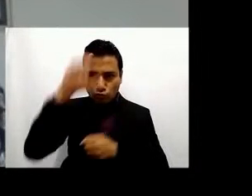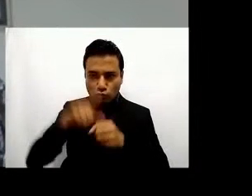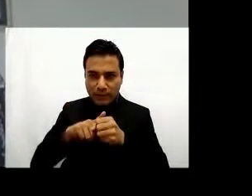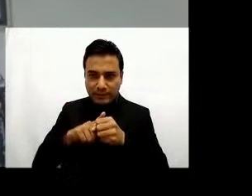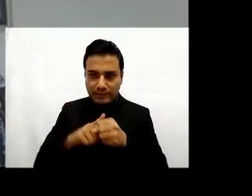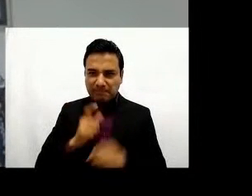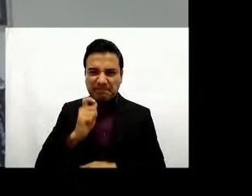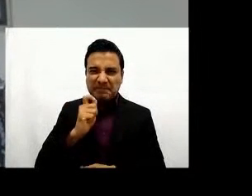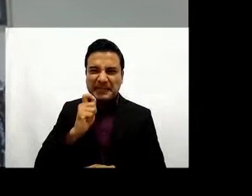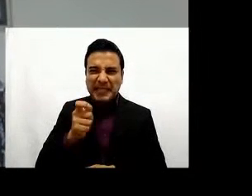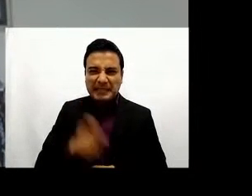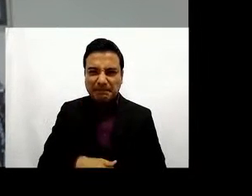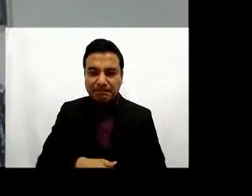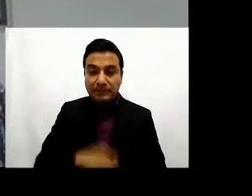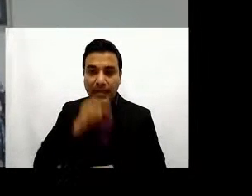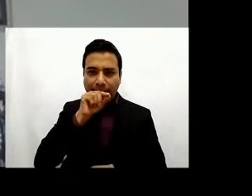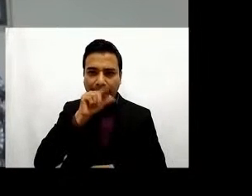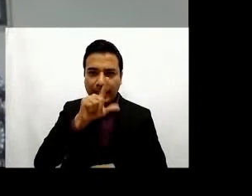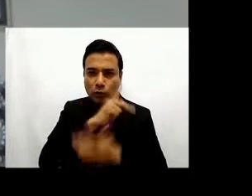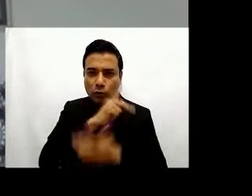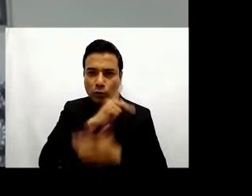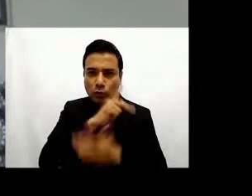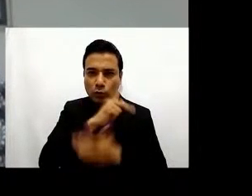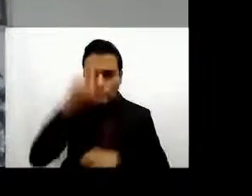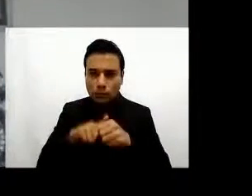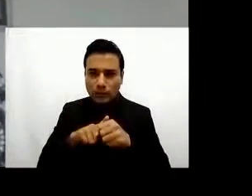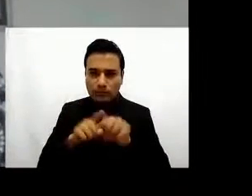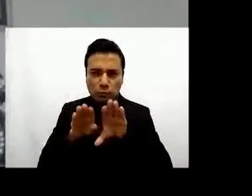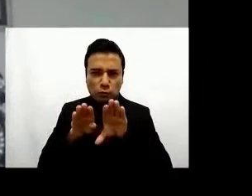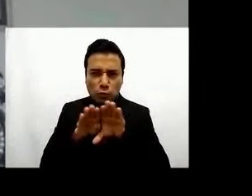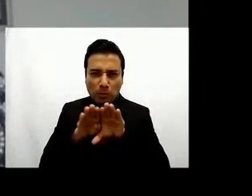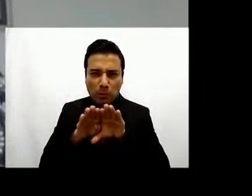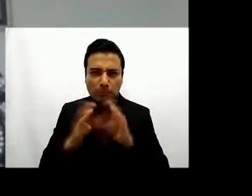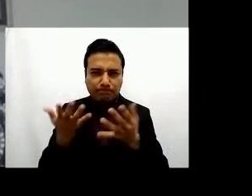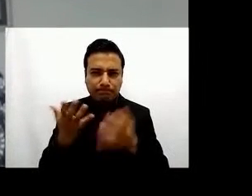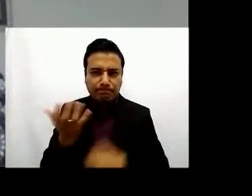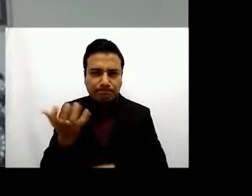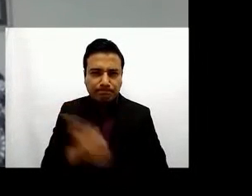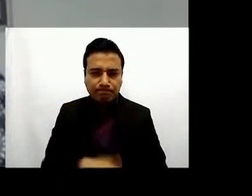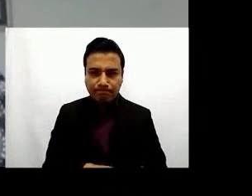Jalisco? Quien quiera tomar la palabra, adelante.